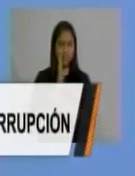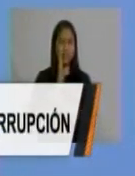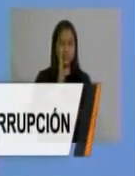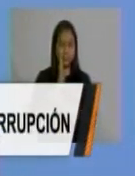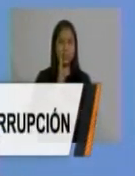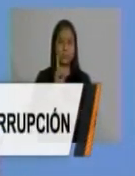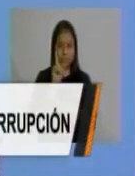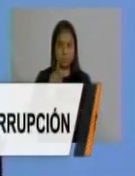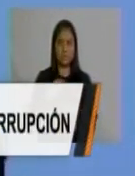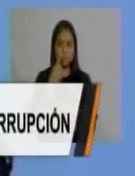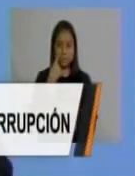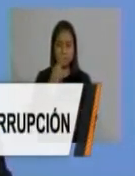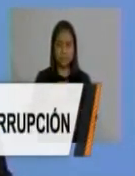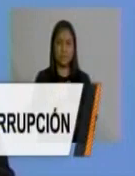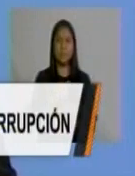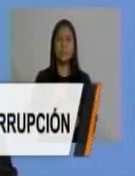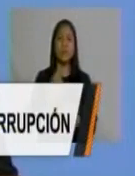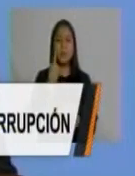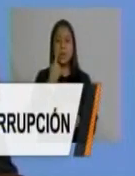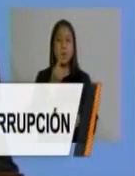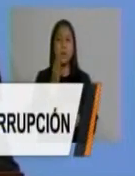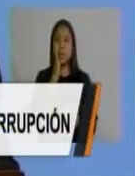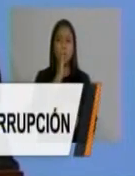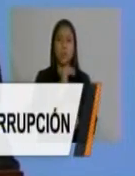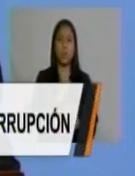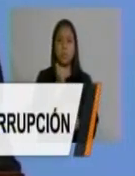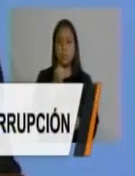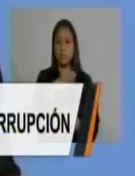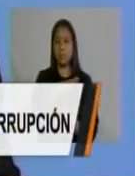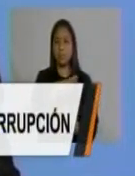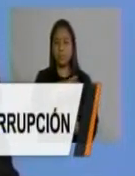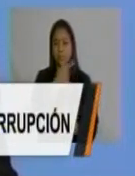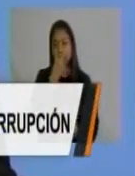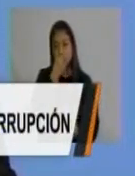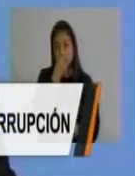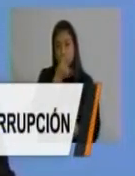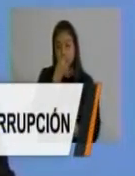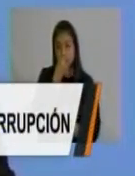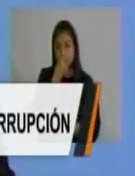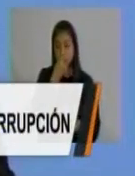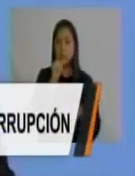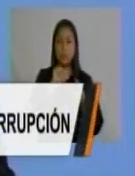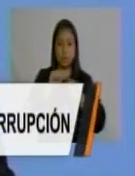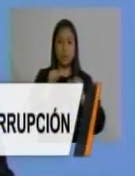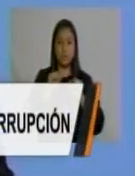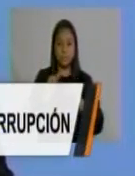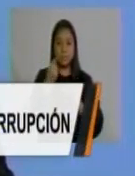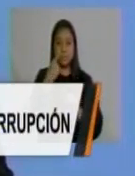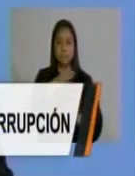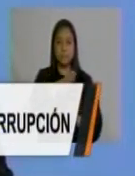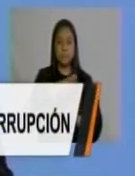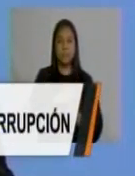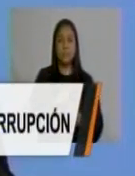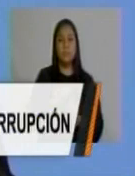sin ninguna posibilidad de poder tener acceso a cometer actos